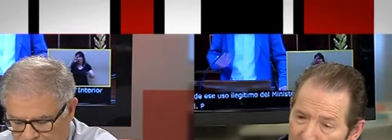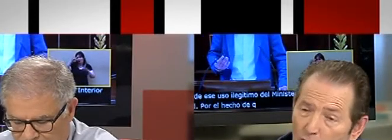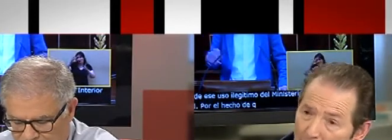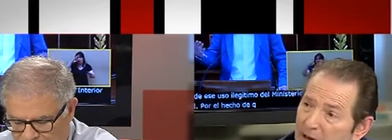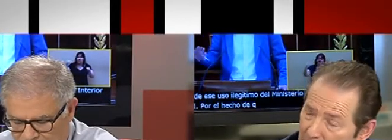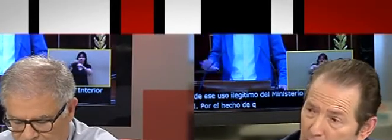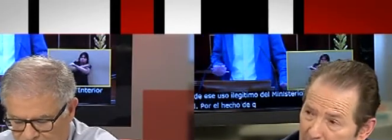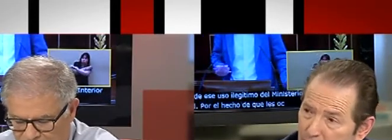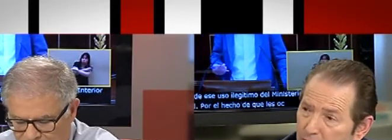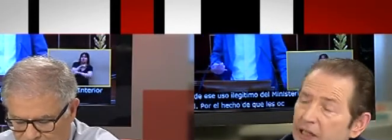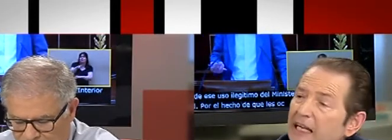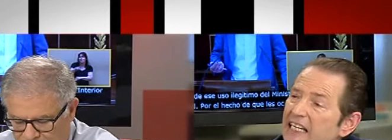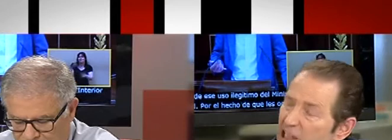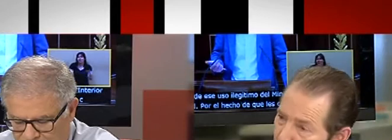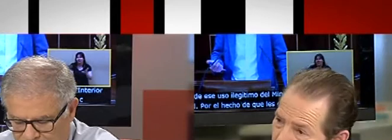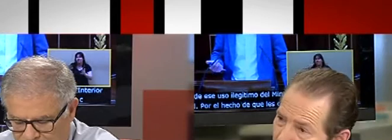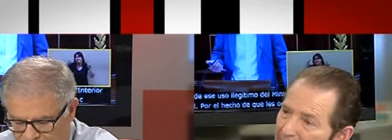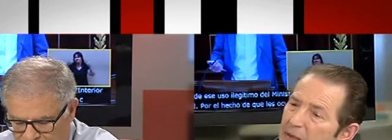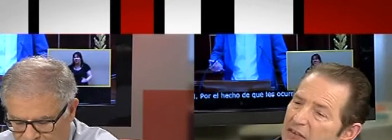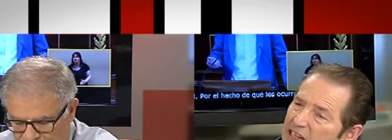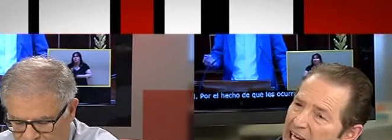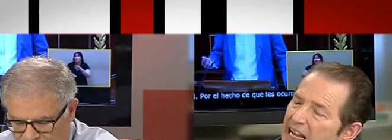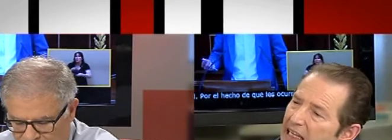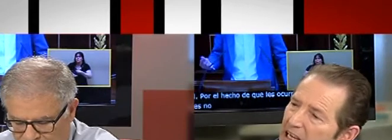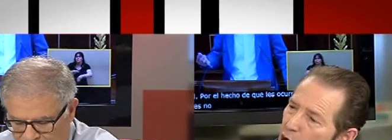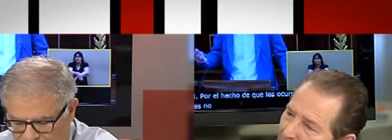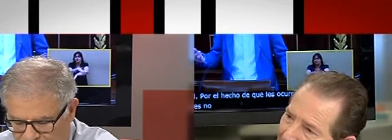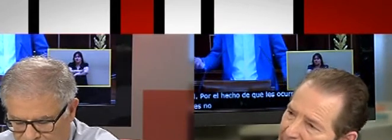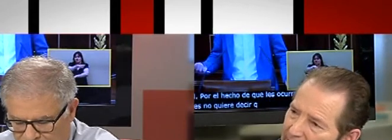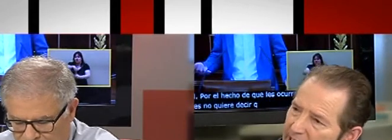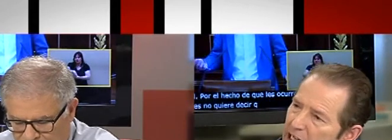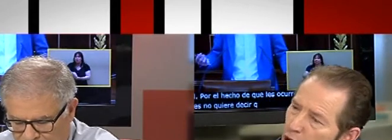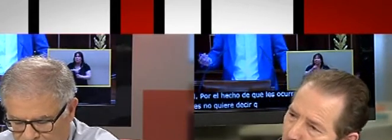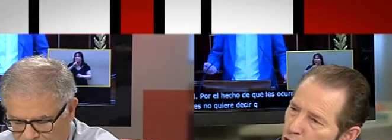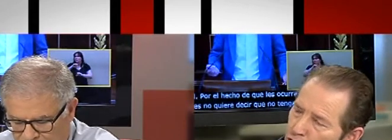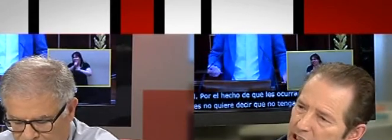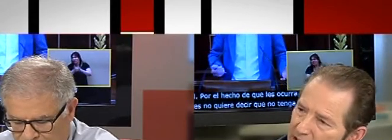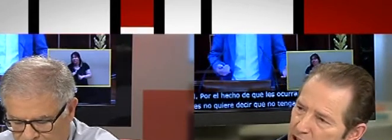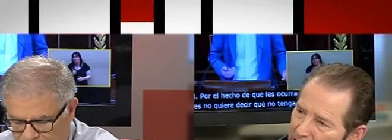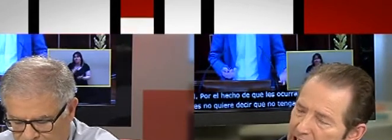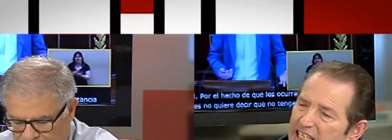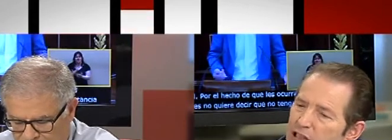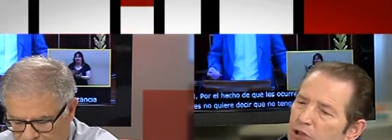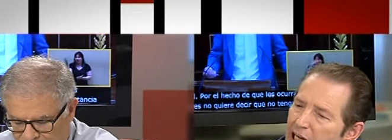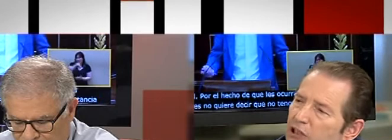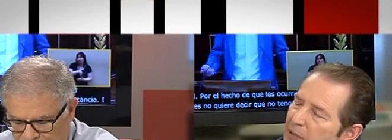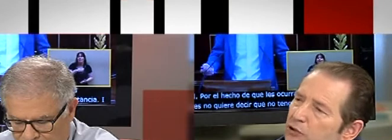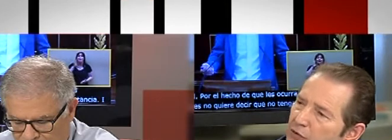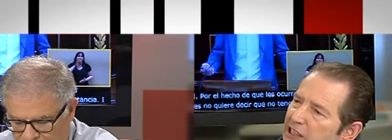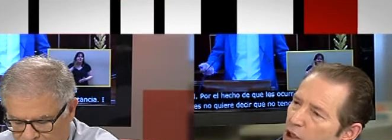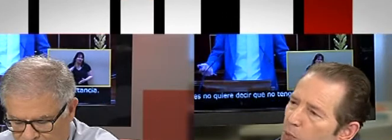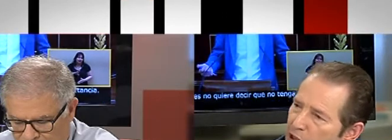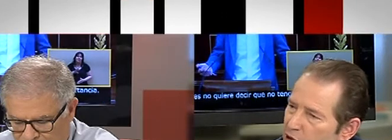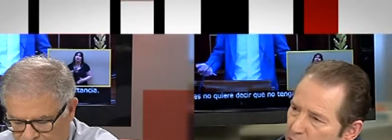algo por la izquierda lo va a perder por el centro y si eso no ocurre necesitarán gobernar con los secesionistas y esto es algo que el